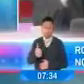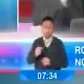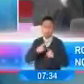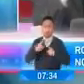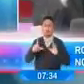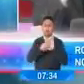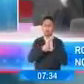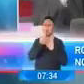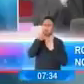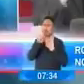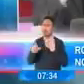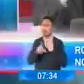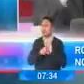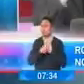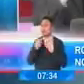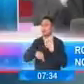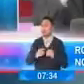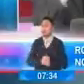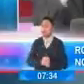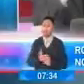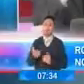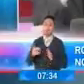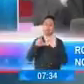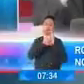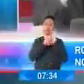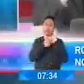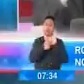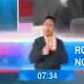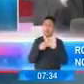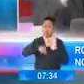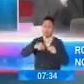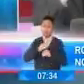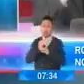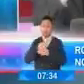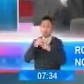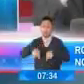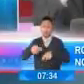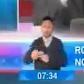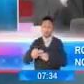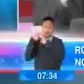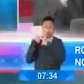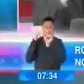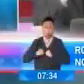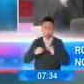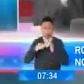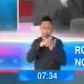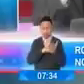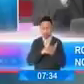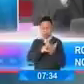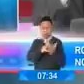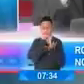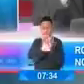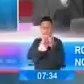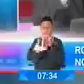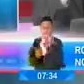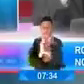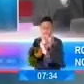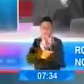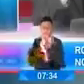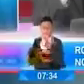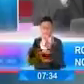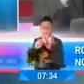está escrito. Lo legal está escrito como funcionaria en las competencias de lo que uno puede ejercer y no, y en el Código Penal, los actos por los que